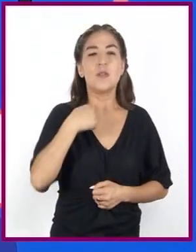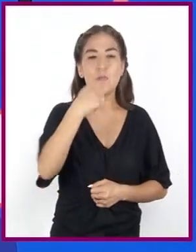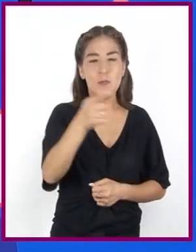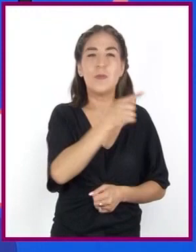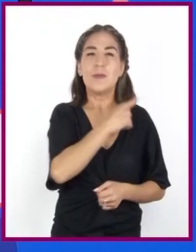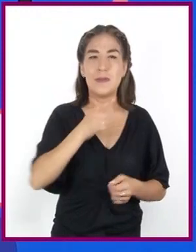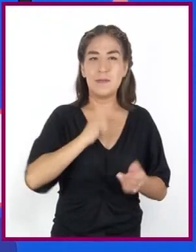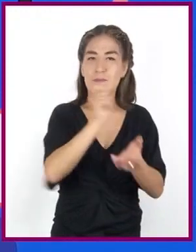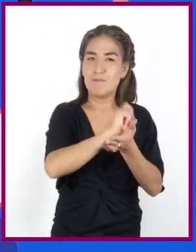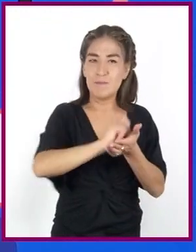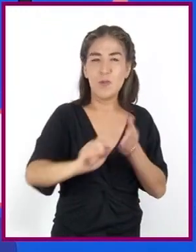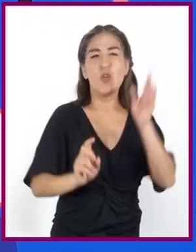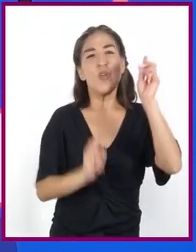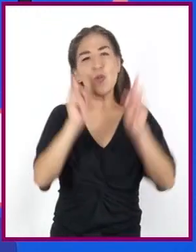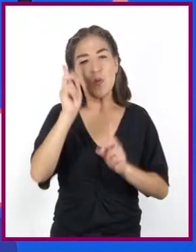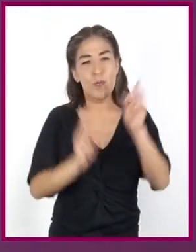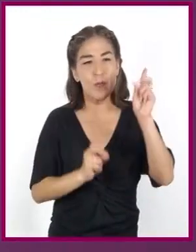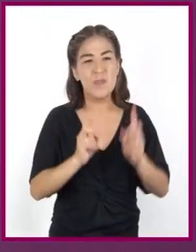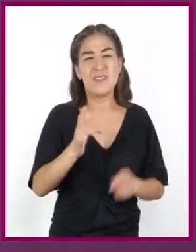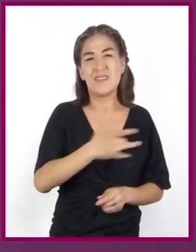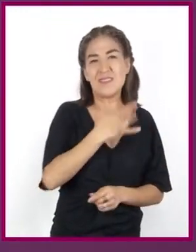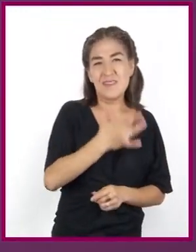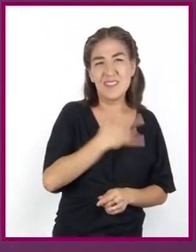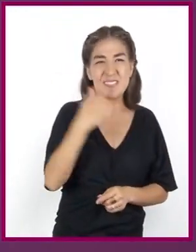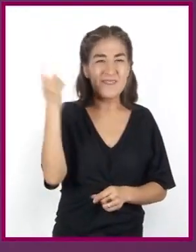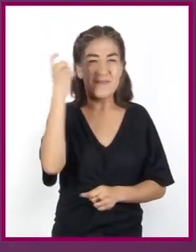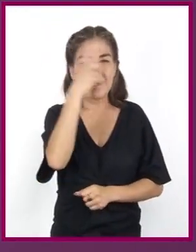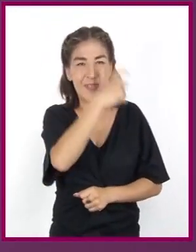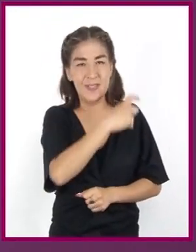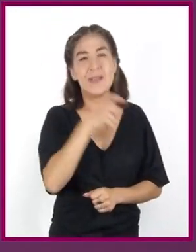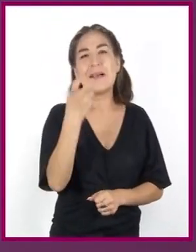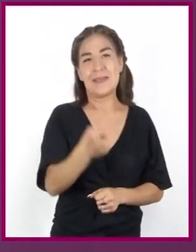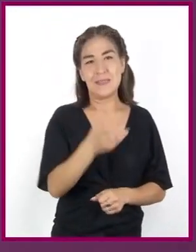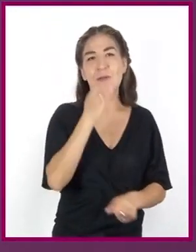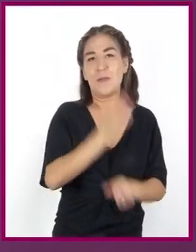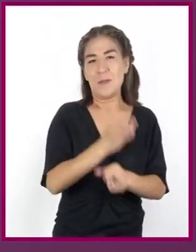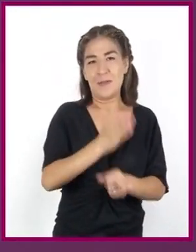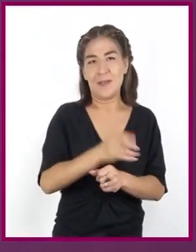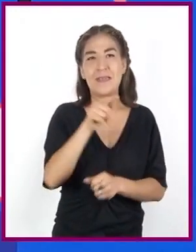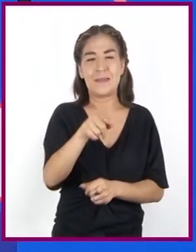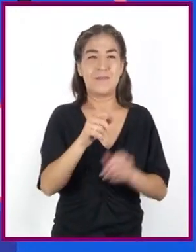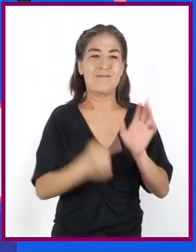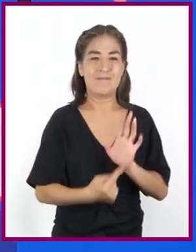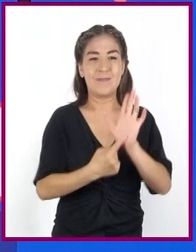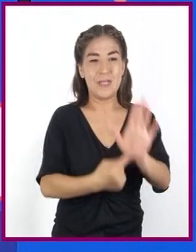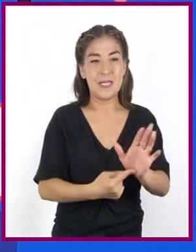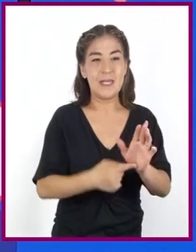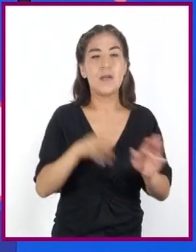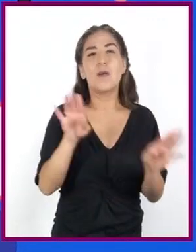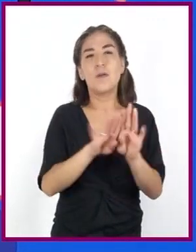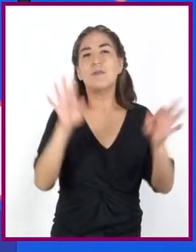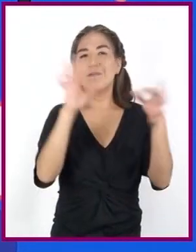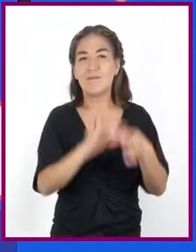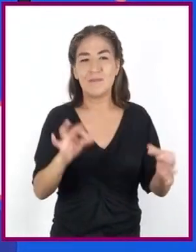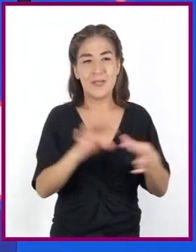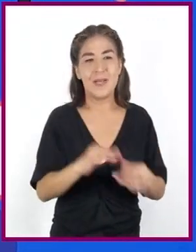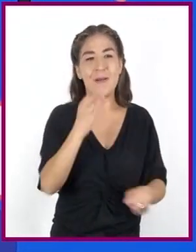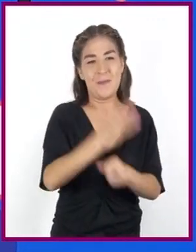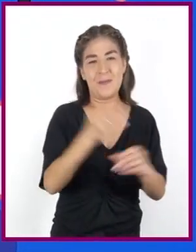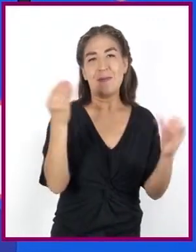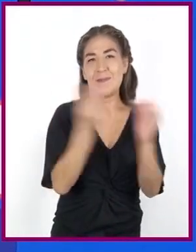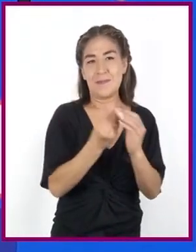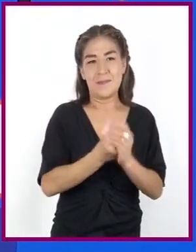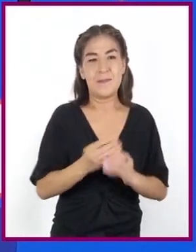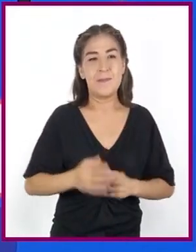un registro de las dudas, inquietudes o dificultades que surjan en la exposición de los planteamientos de esta